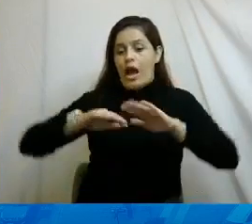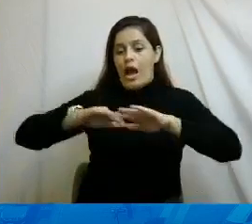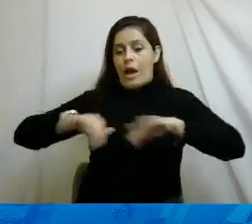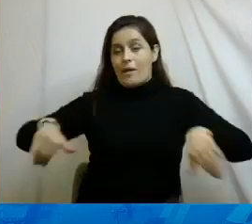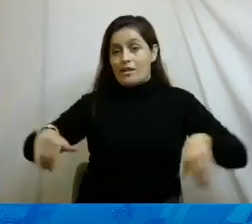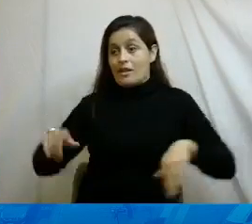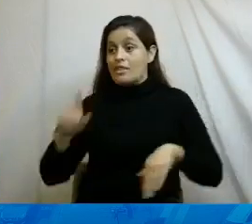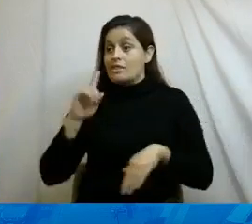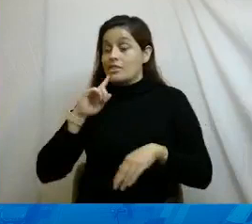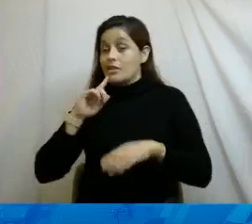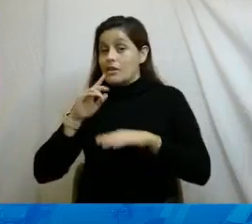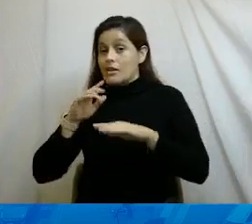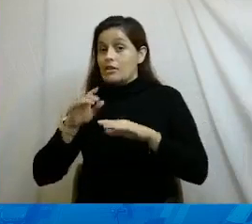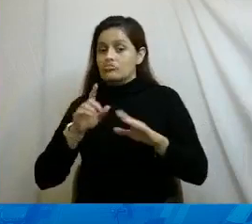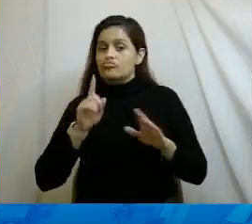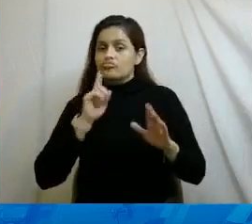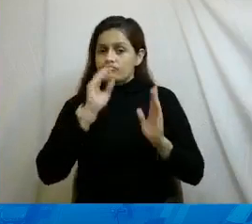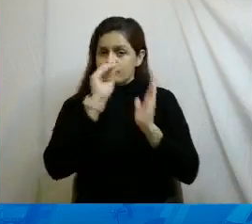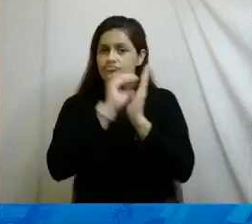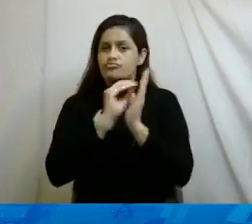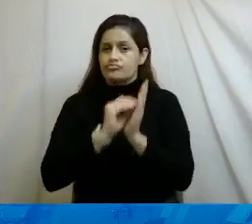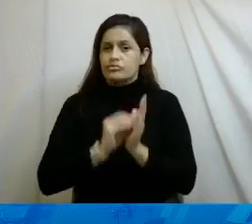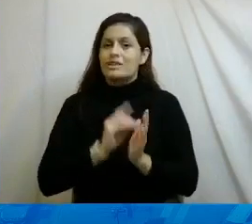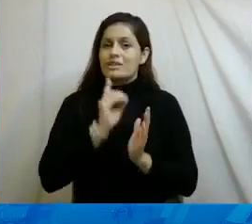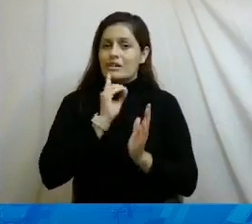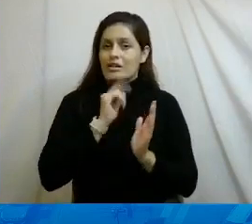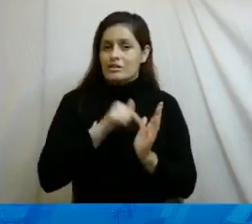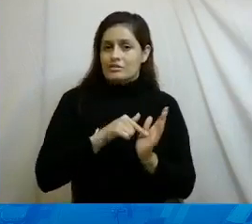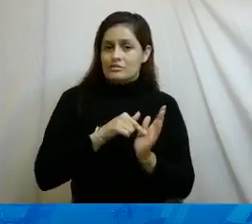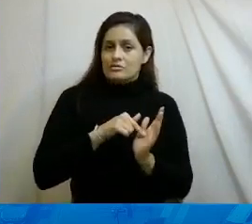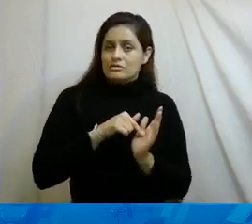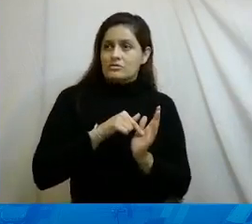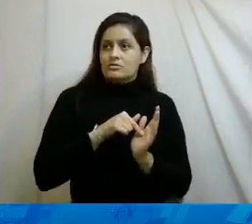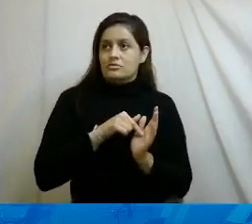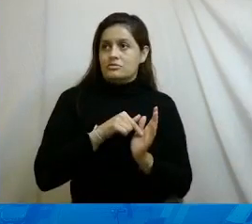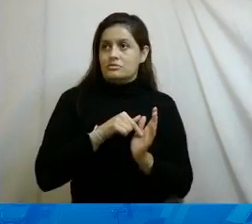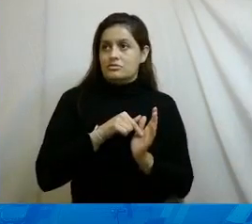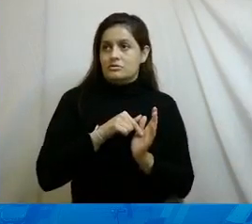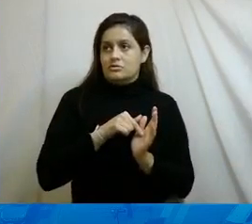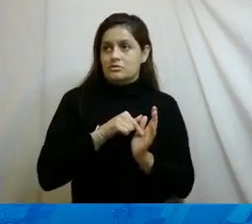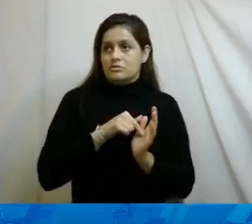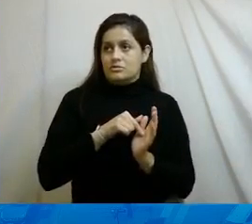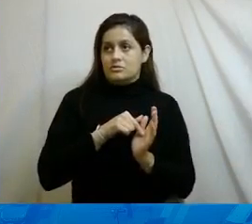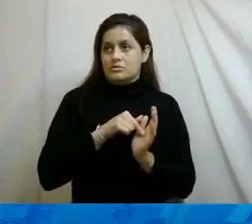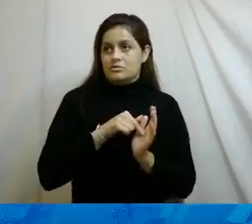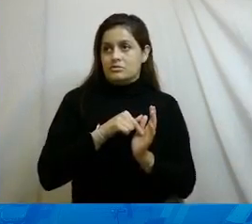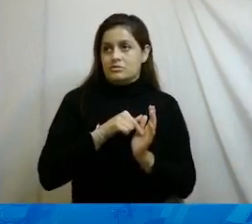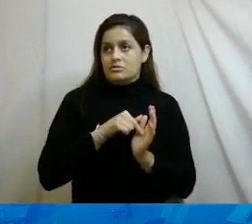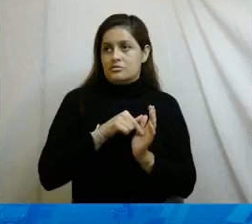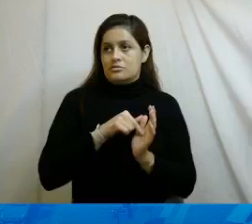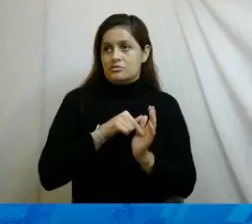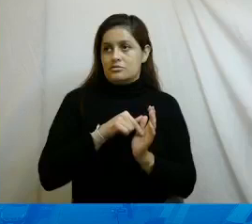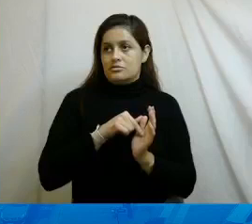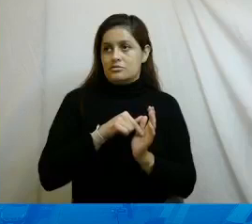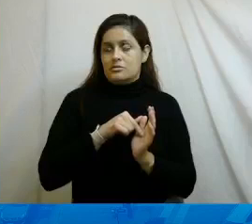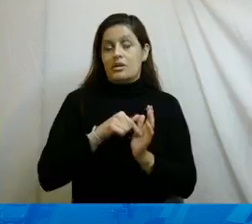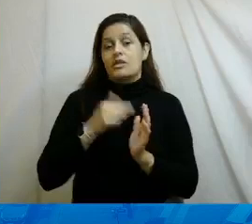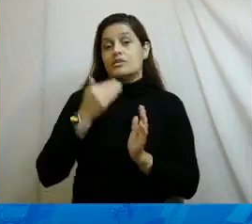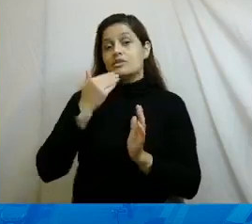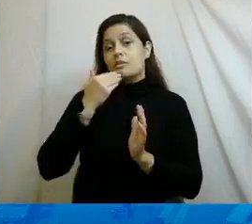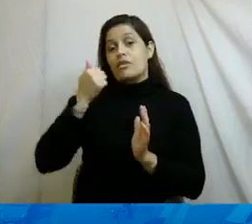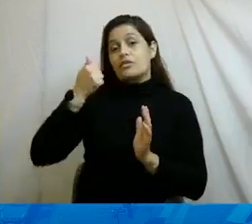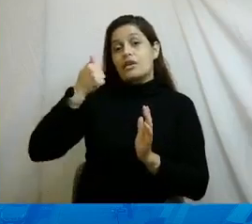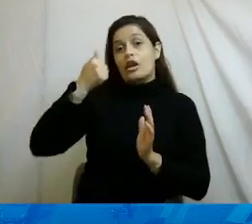concejal. Está presupuestado. ¿Se entiende? La directora de Administración y Finanzas, en el consejo